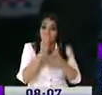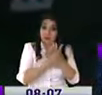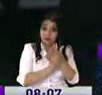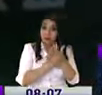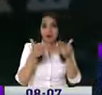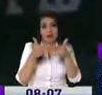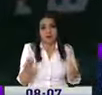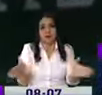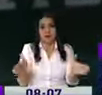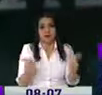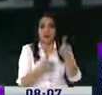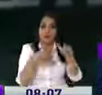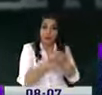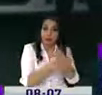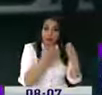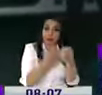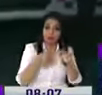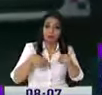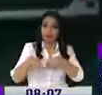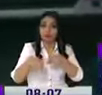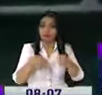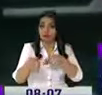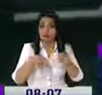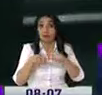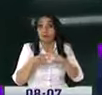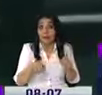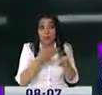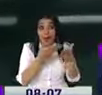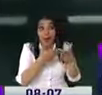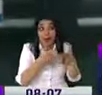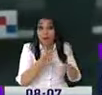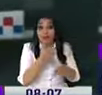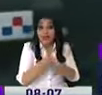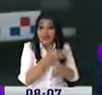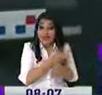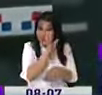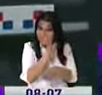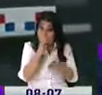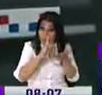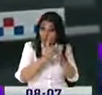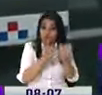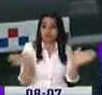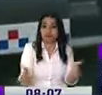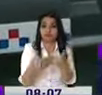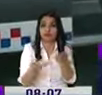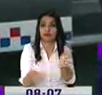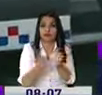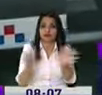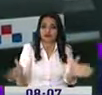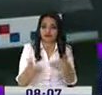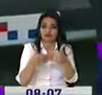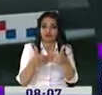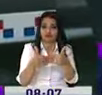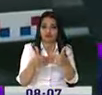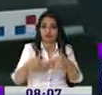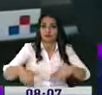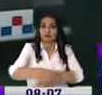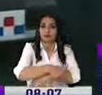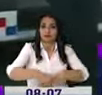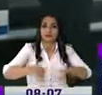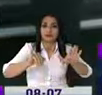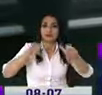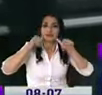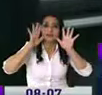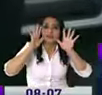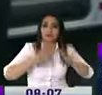personas ya están al interior, las calles se habilitarán, pero recordar que 15 minutos antes se volverá a cerrar nuevamente las calles, principalmente las 6 de diciembre, y